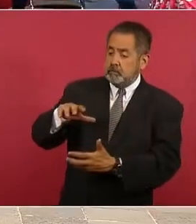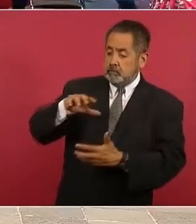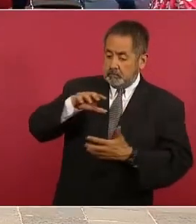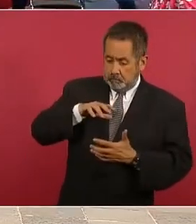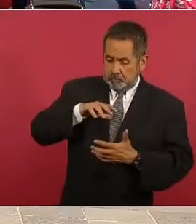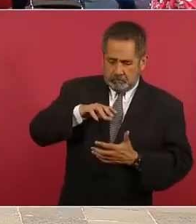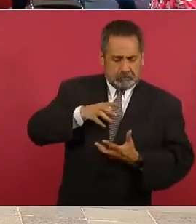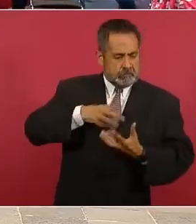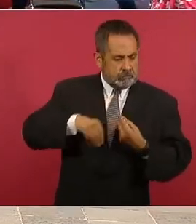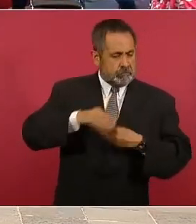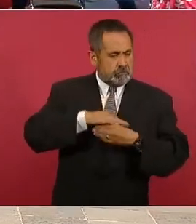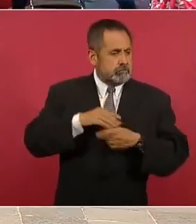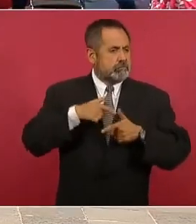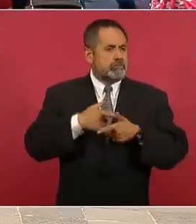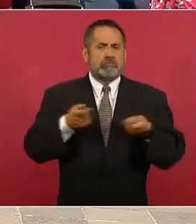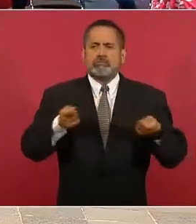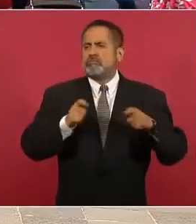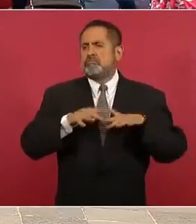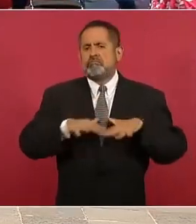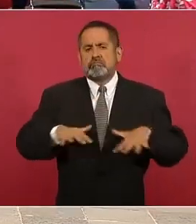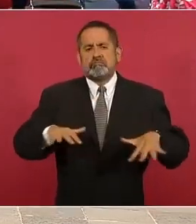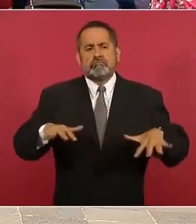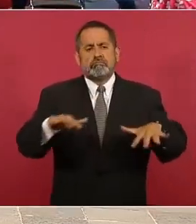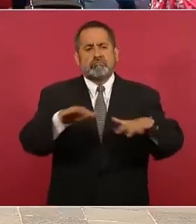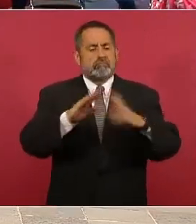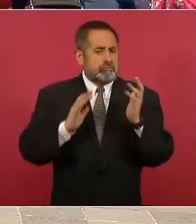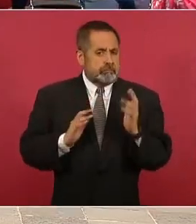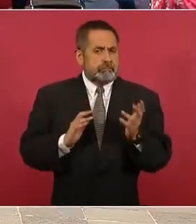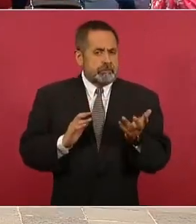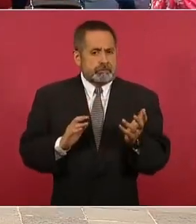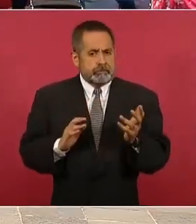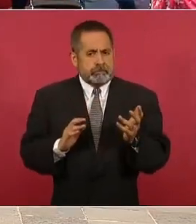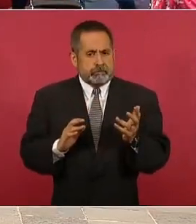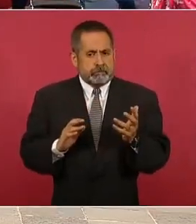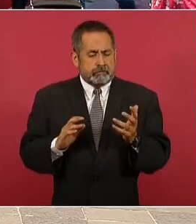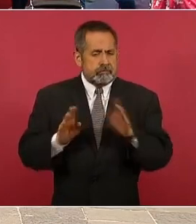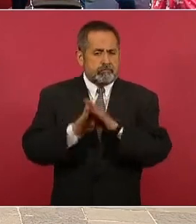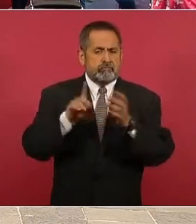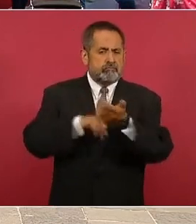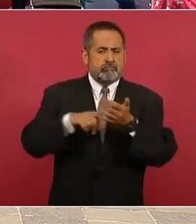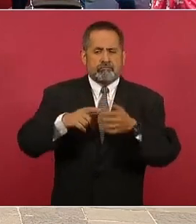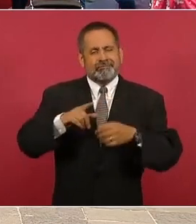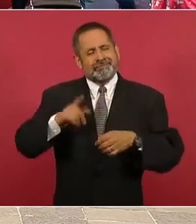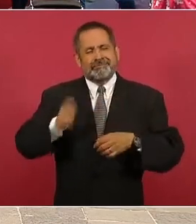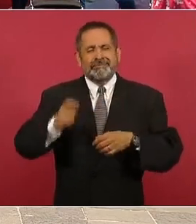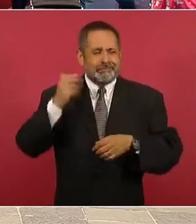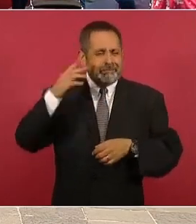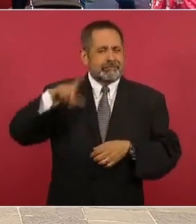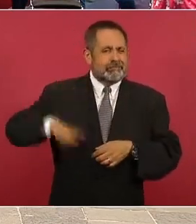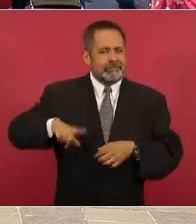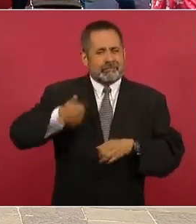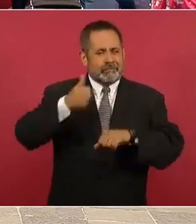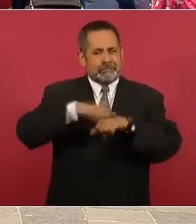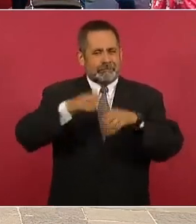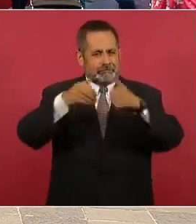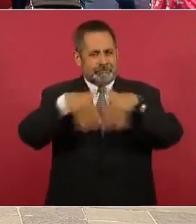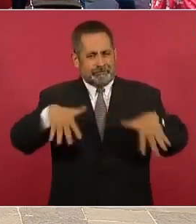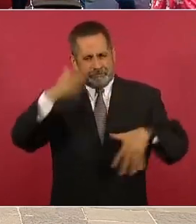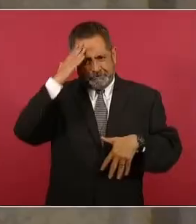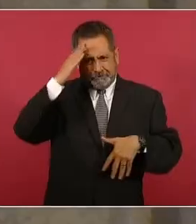podían mantener pues a la estructura administrativa y también a